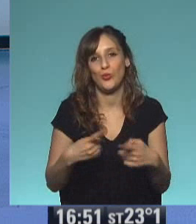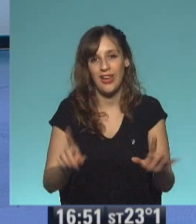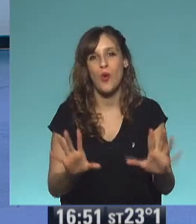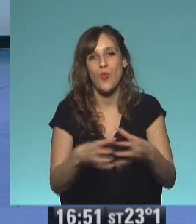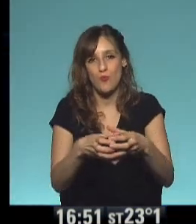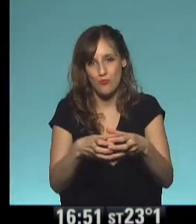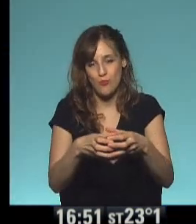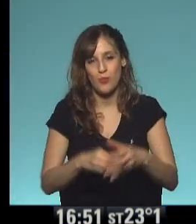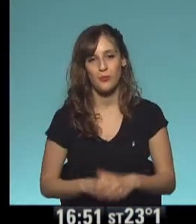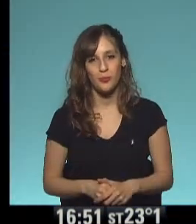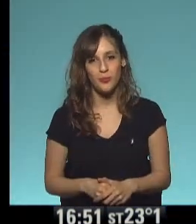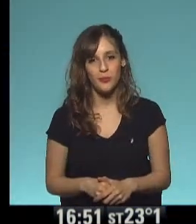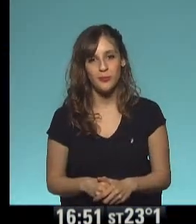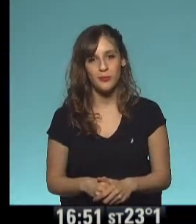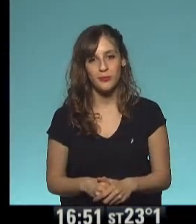volvemos